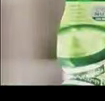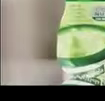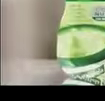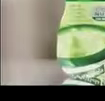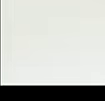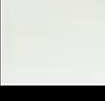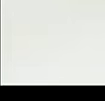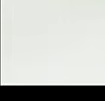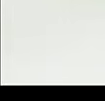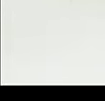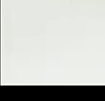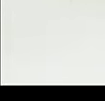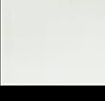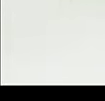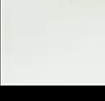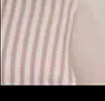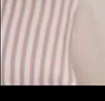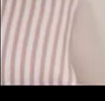de todas.